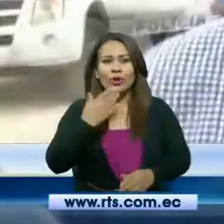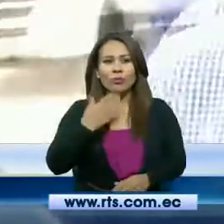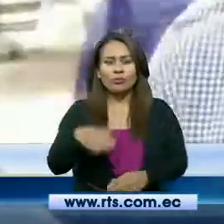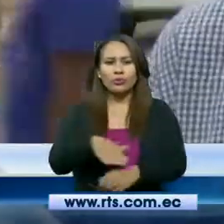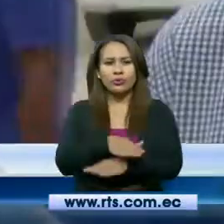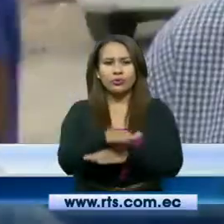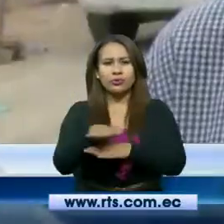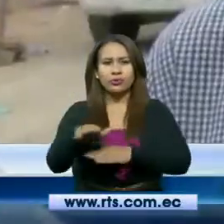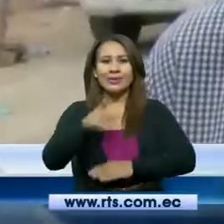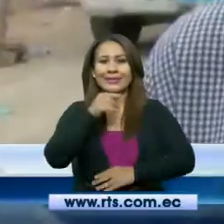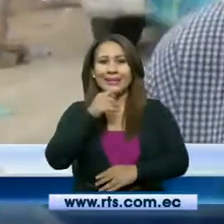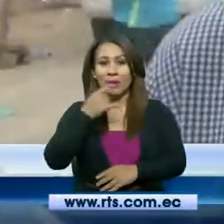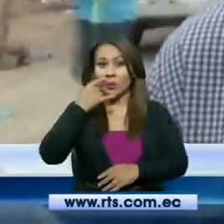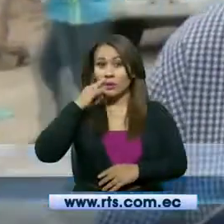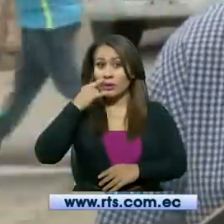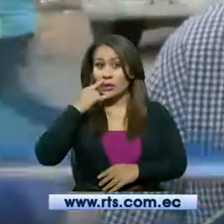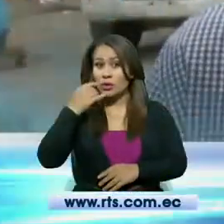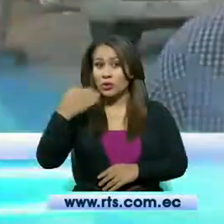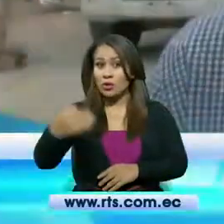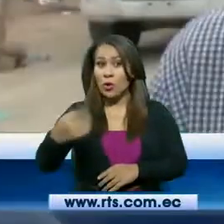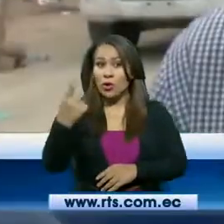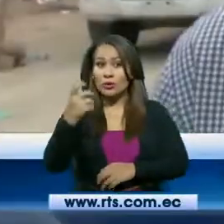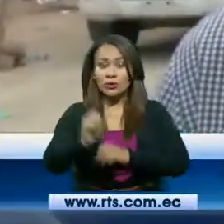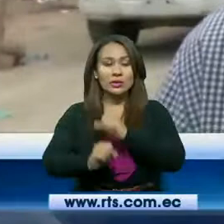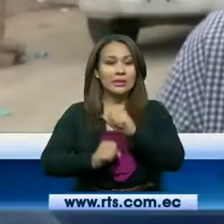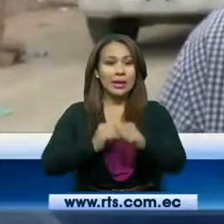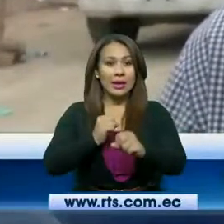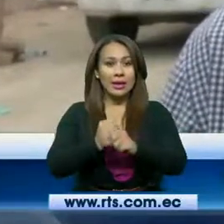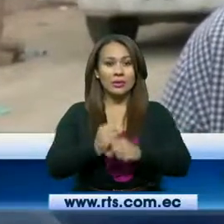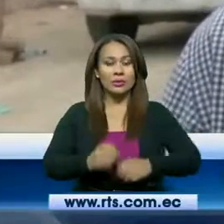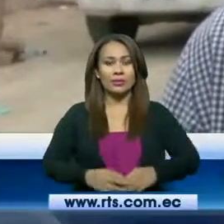menores de edad. Un niño de 11 años de edad, de iniciales